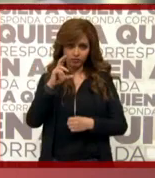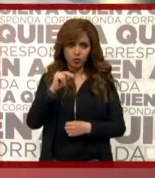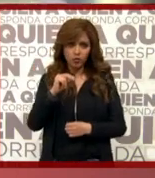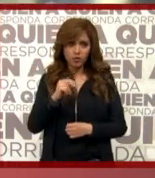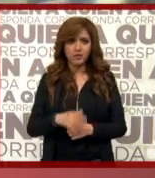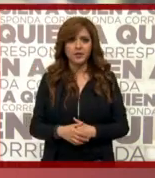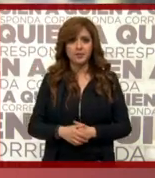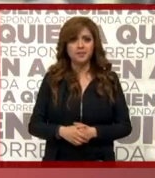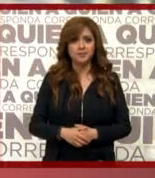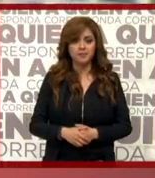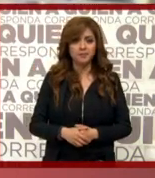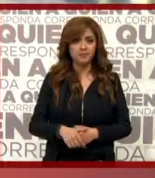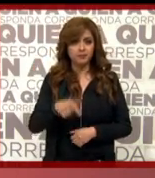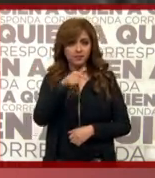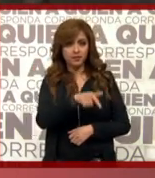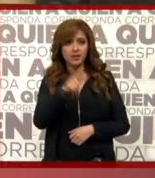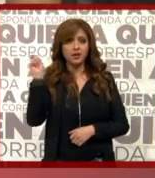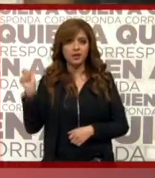mi